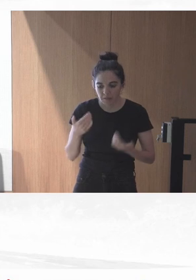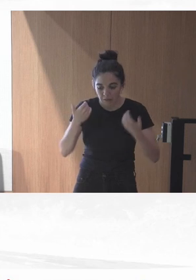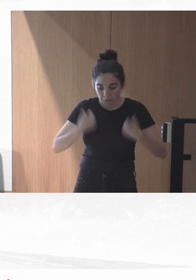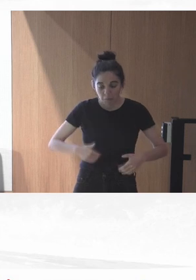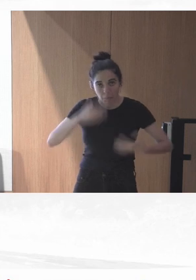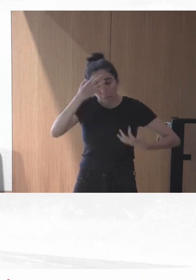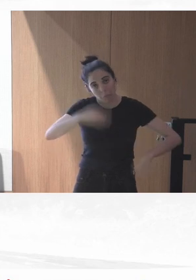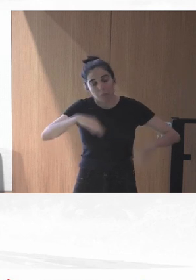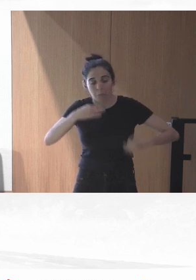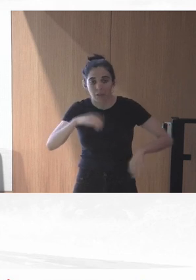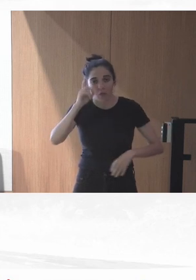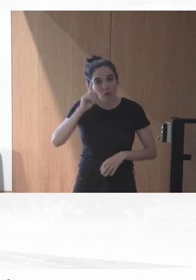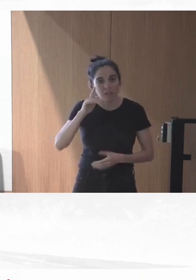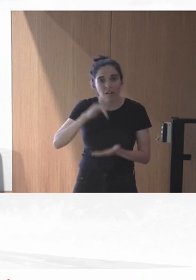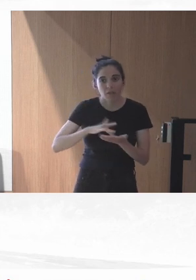eso se está